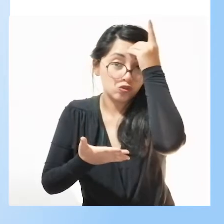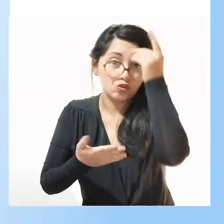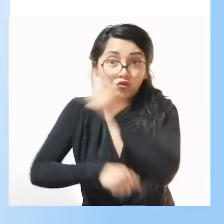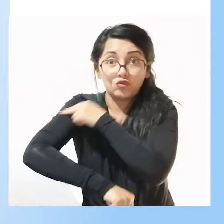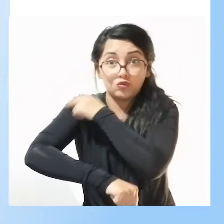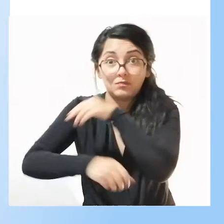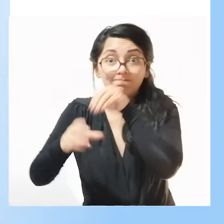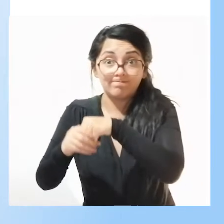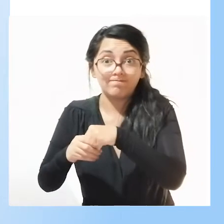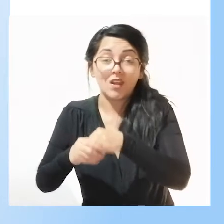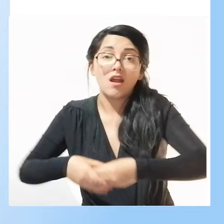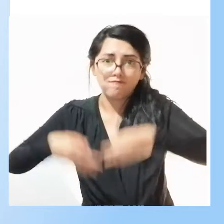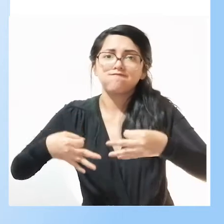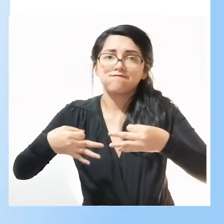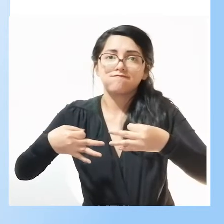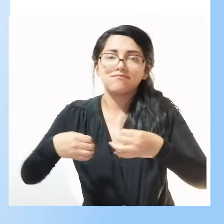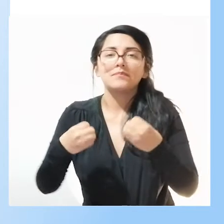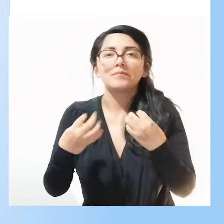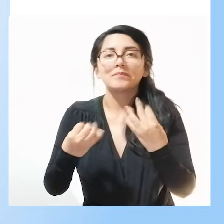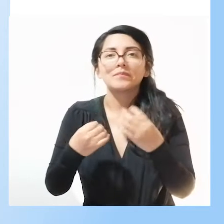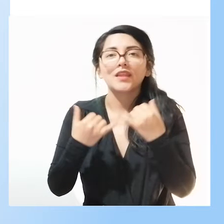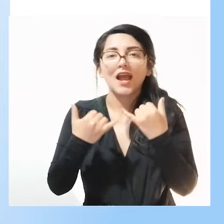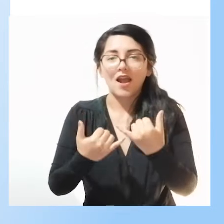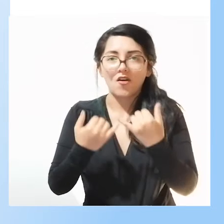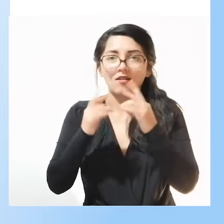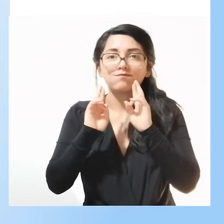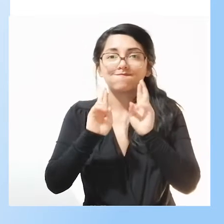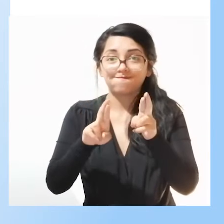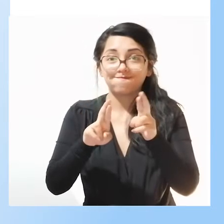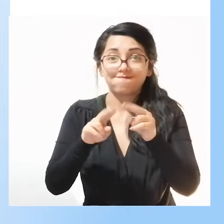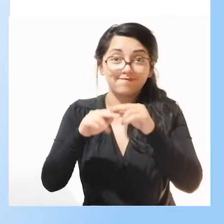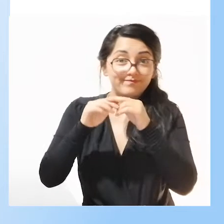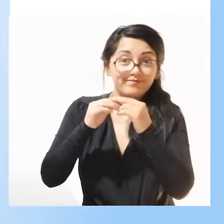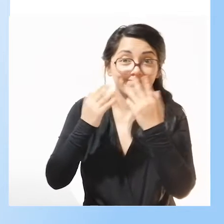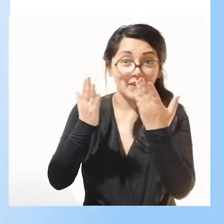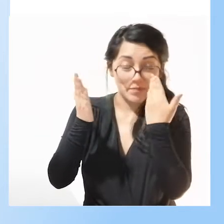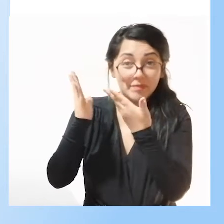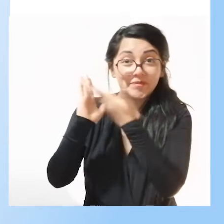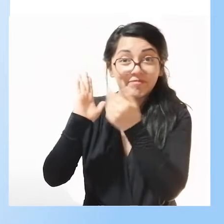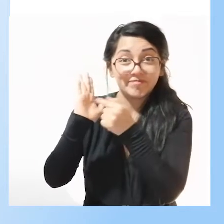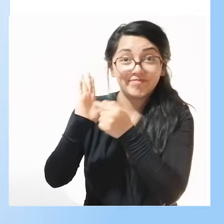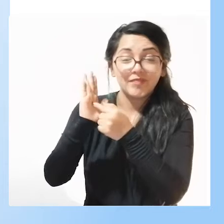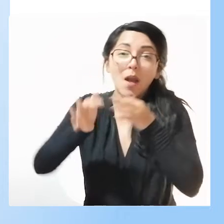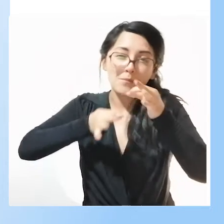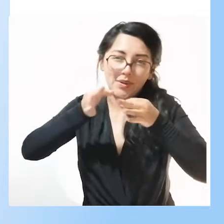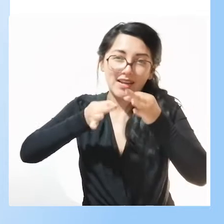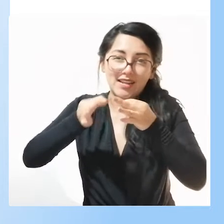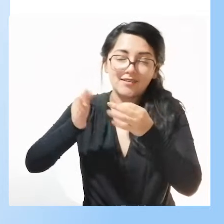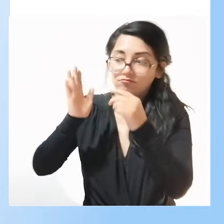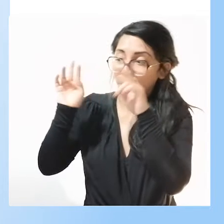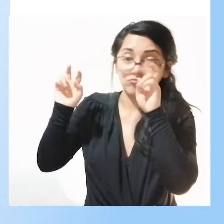Por tanto, en respuesta al título que tiene mi ponencia, pues voy a